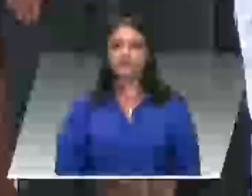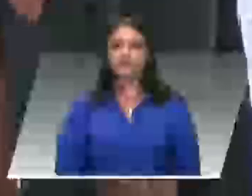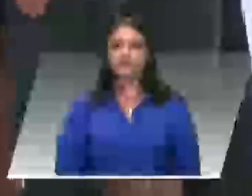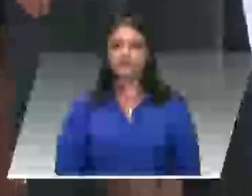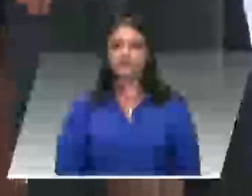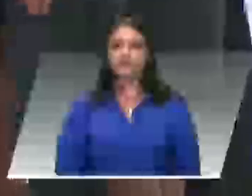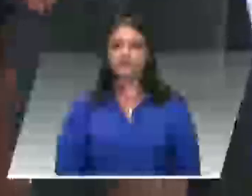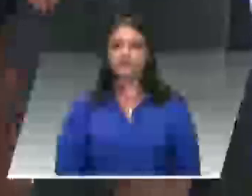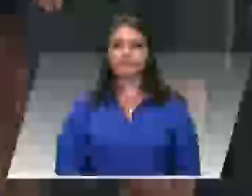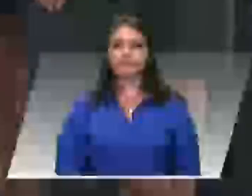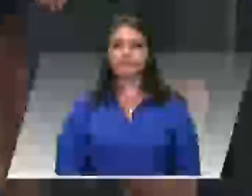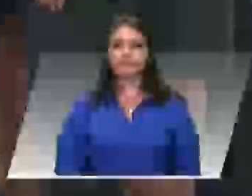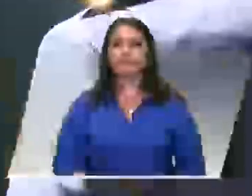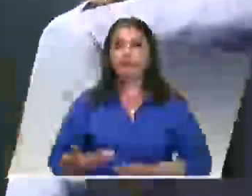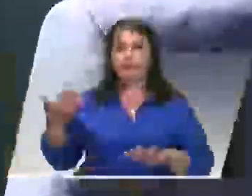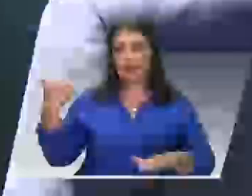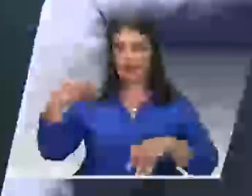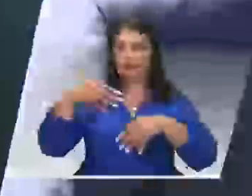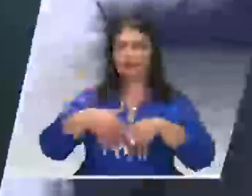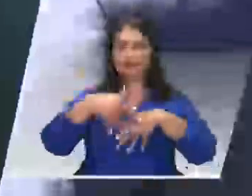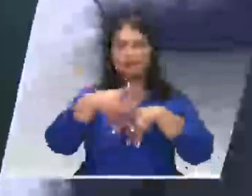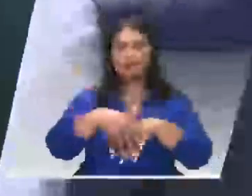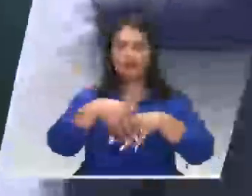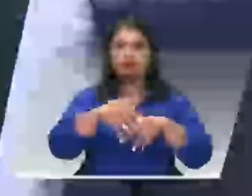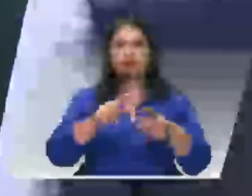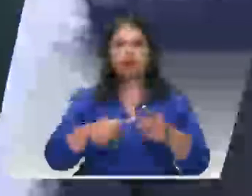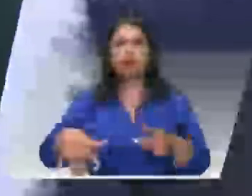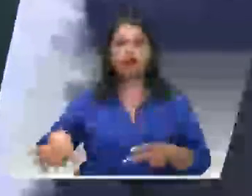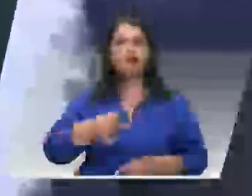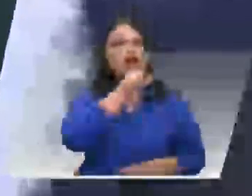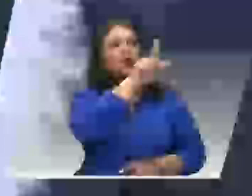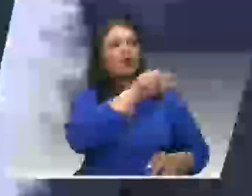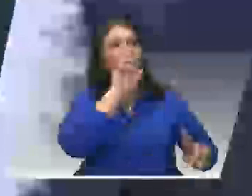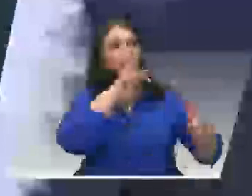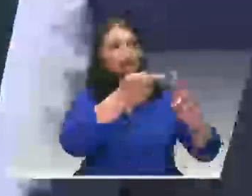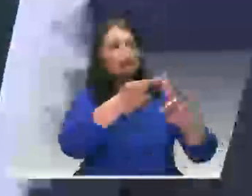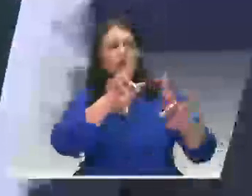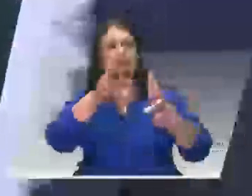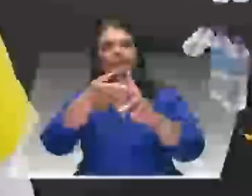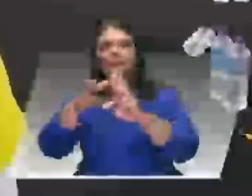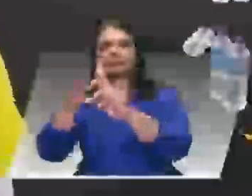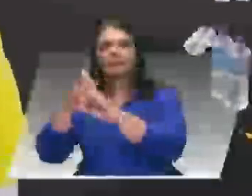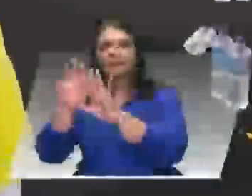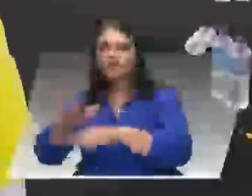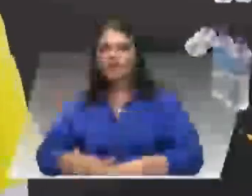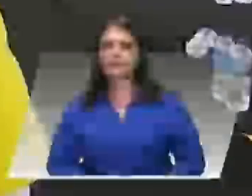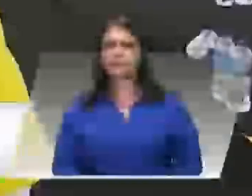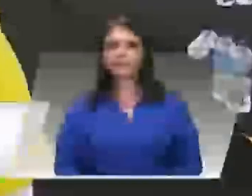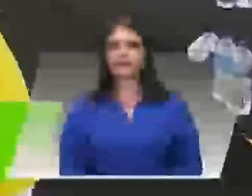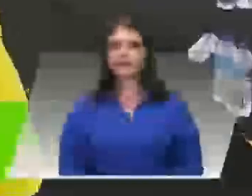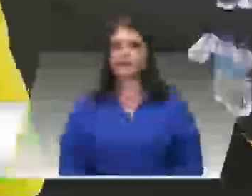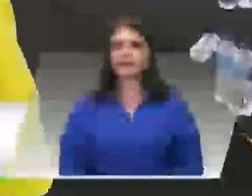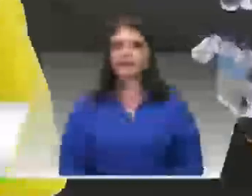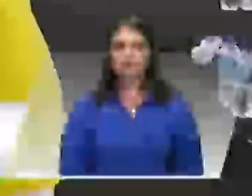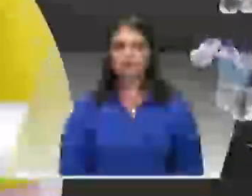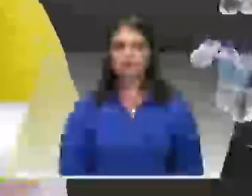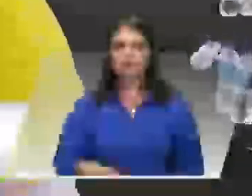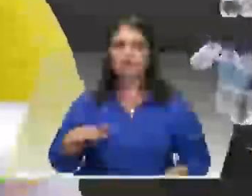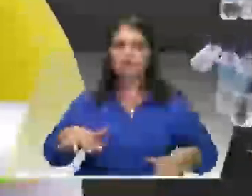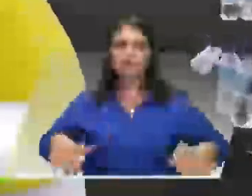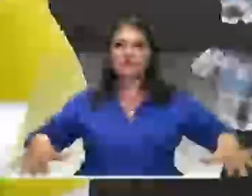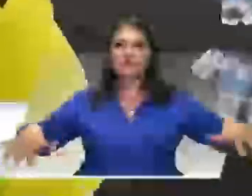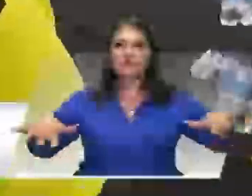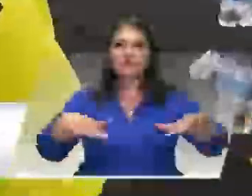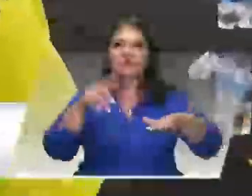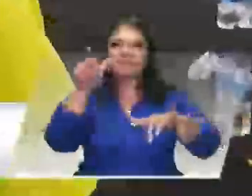Previo al recorrido, se impusieron las condecoraciones a varios de los integrantes de la Fuerza Pública. Cariño por la tierra, por la gente,